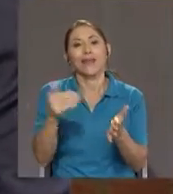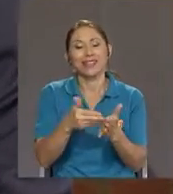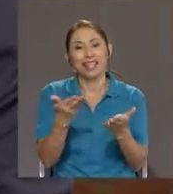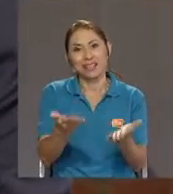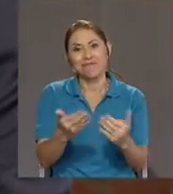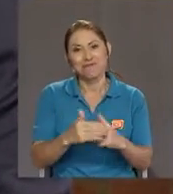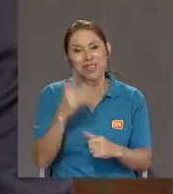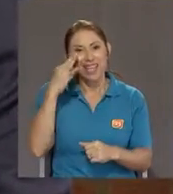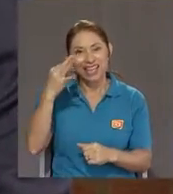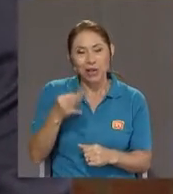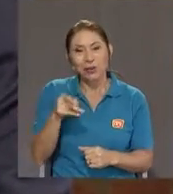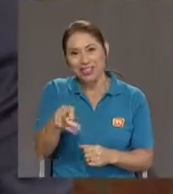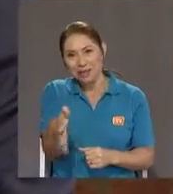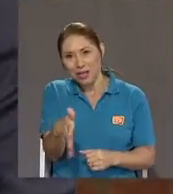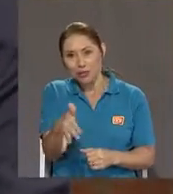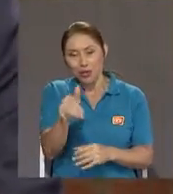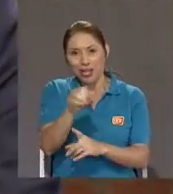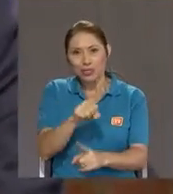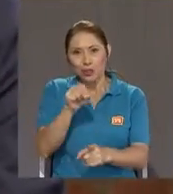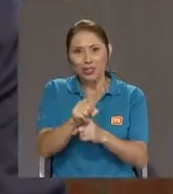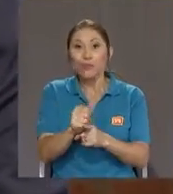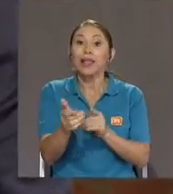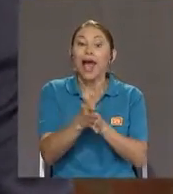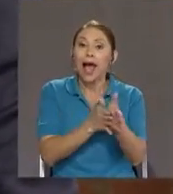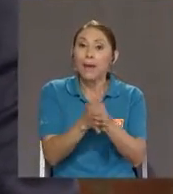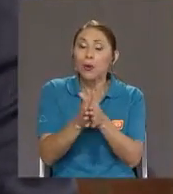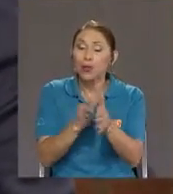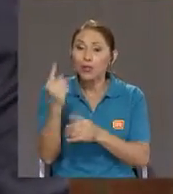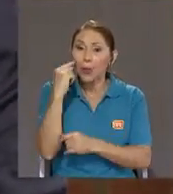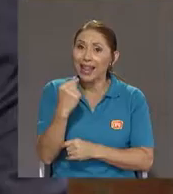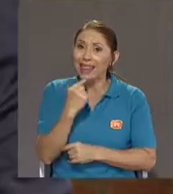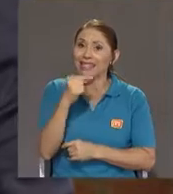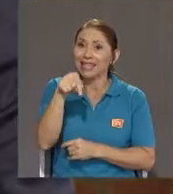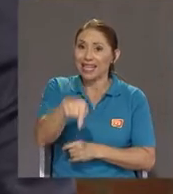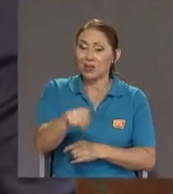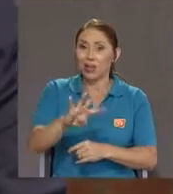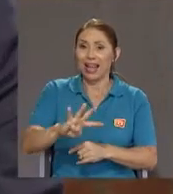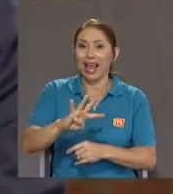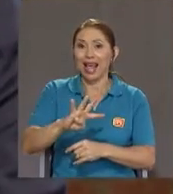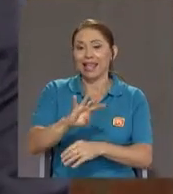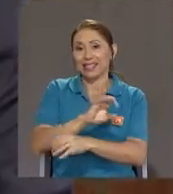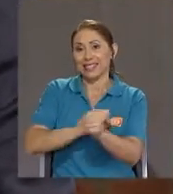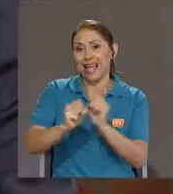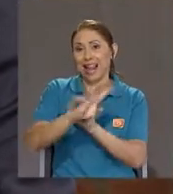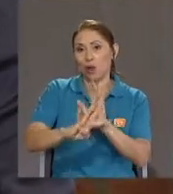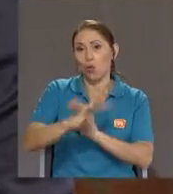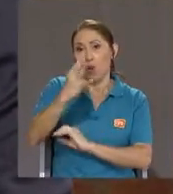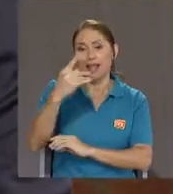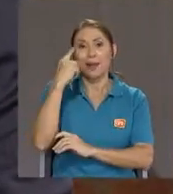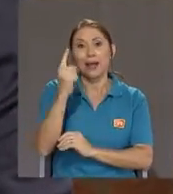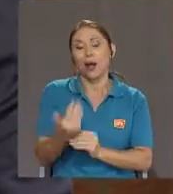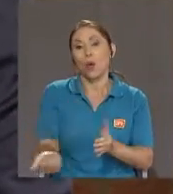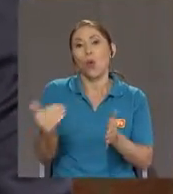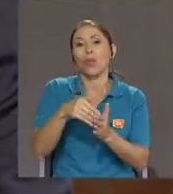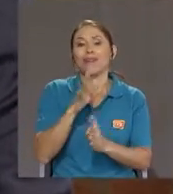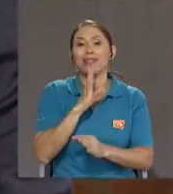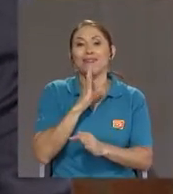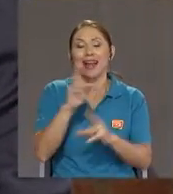Creo que esa es más o menos la situación. Y aprovecho para mencionarle esto de la Sala Cuarta, para retomar el tema de la Sala